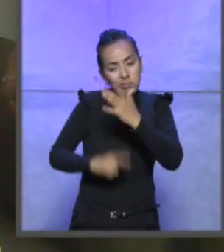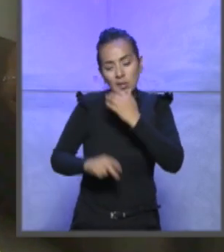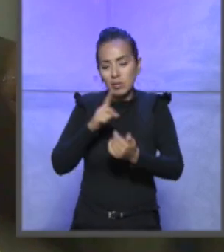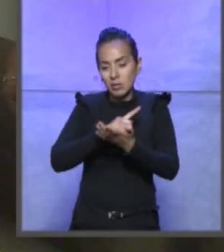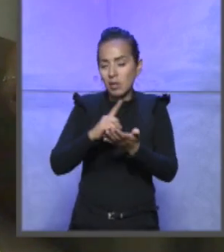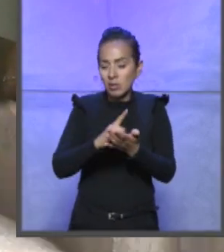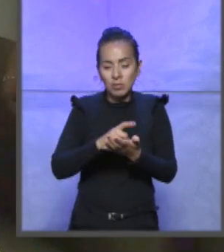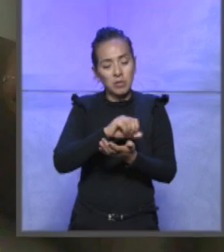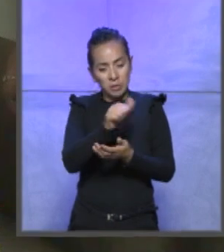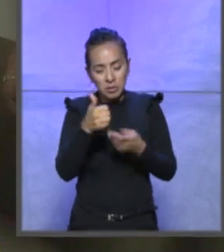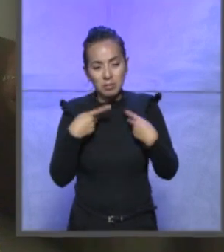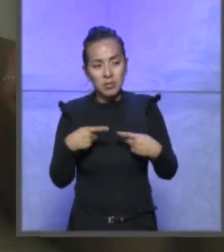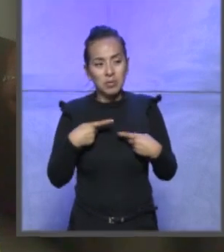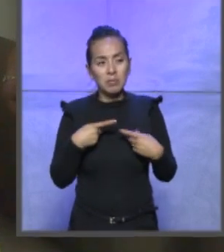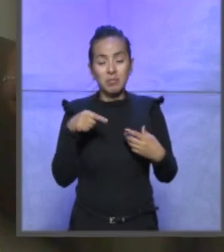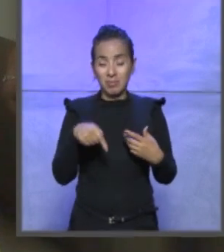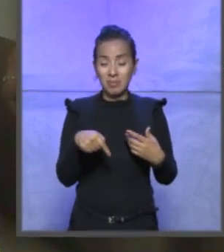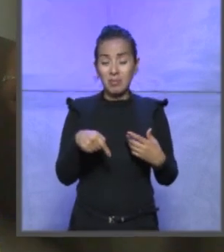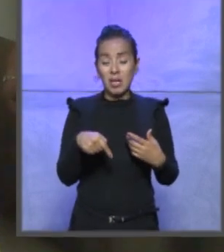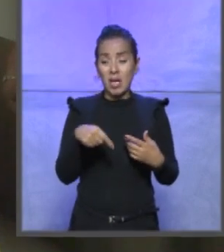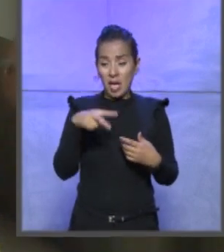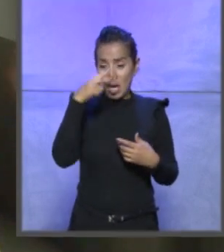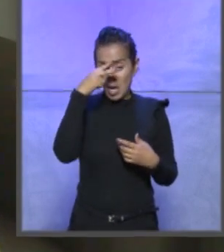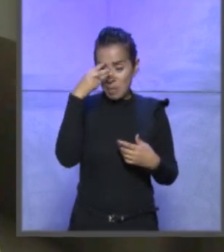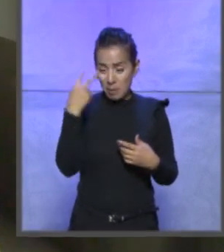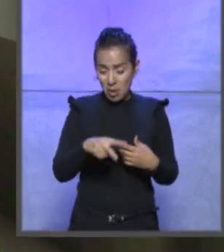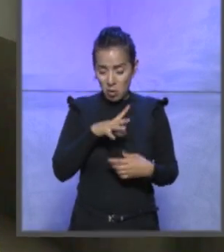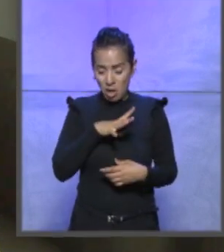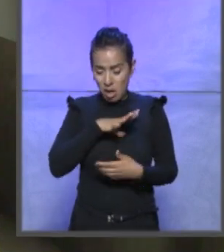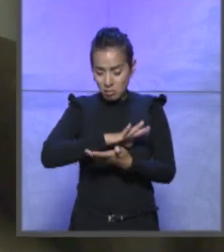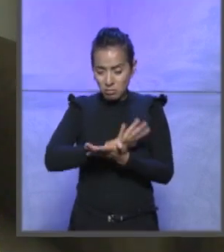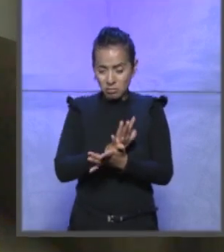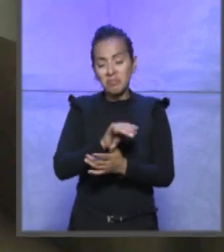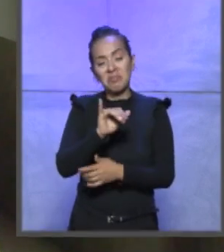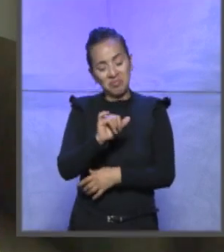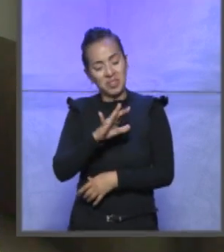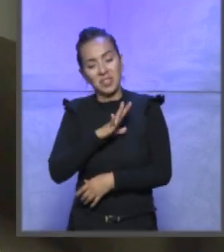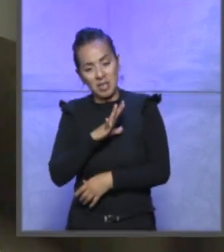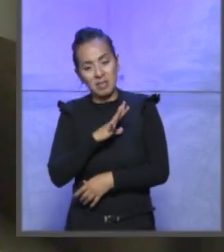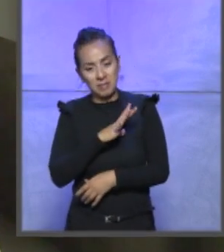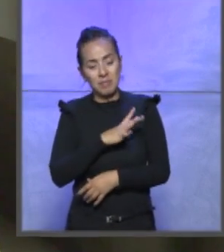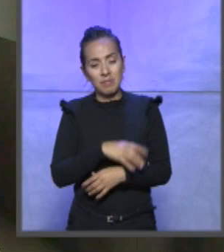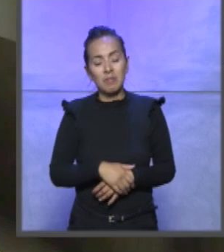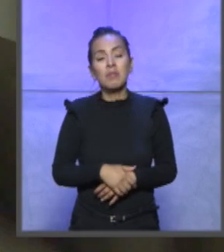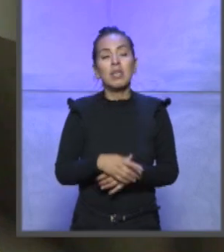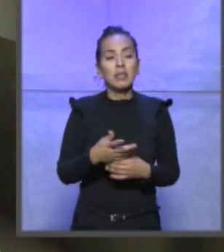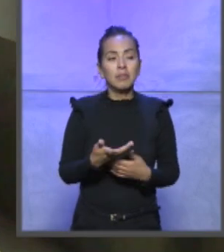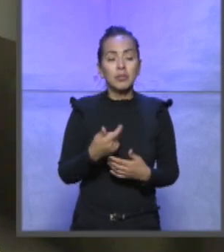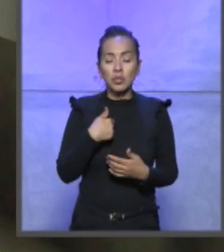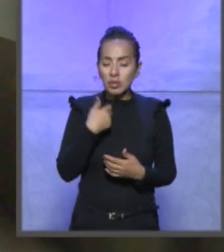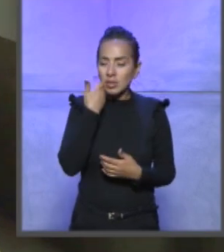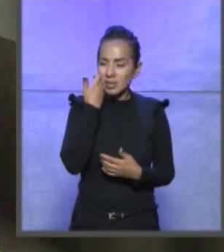personas. Entonces, ¿la discriminación en México existe? Sí, sí existe. Y es muy importante recalcarlo.